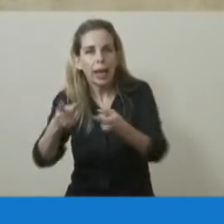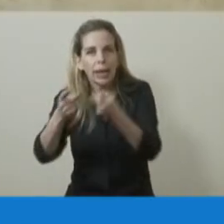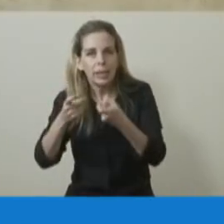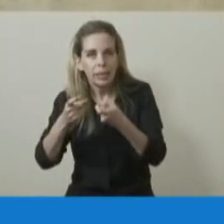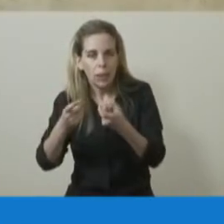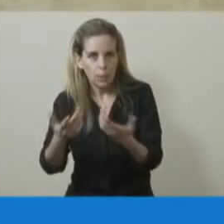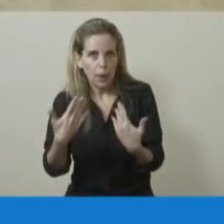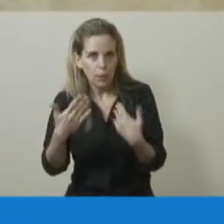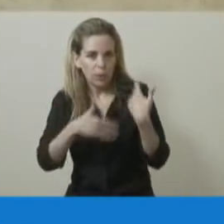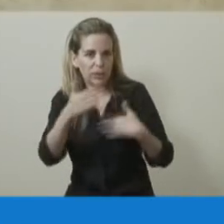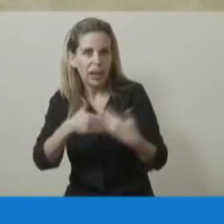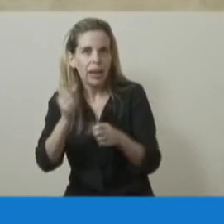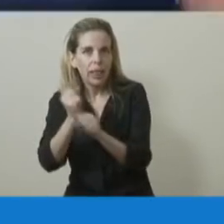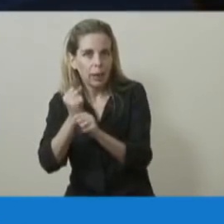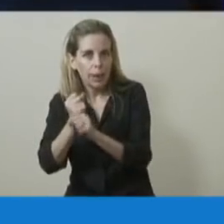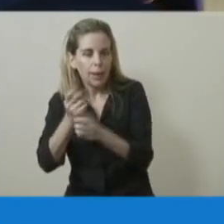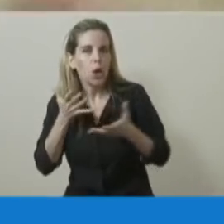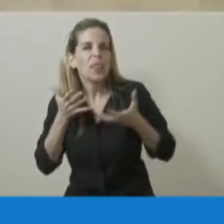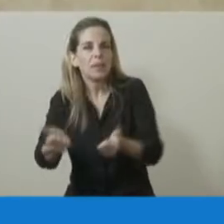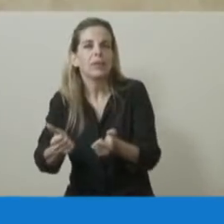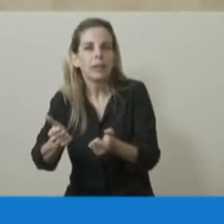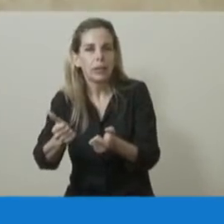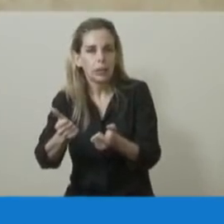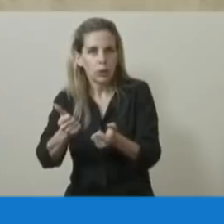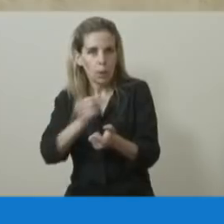la soberanía argentina. Antes de ser